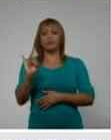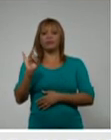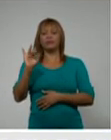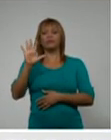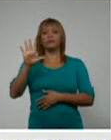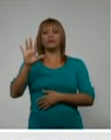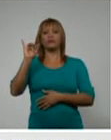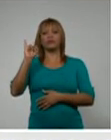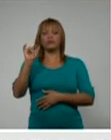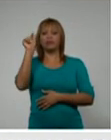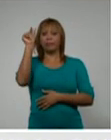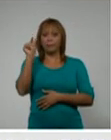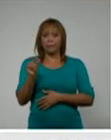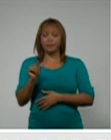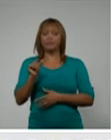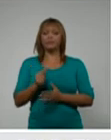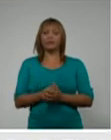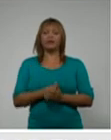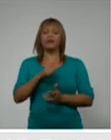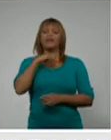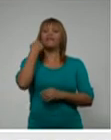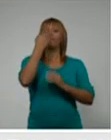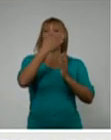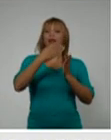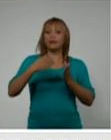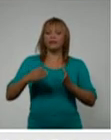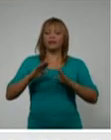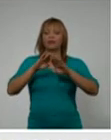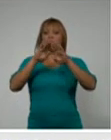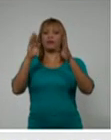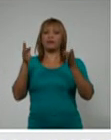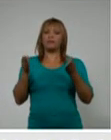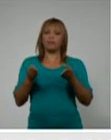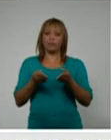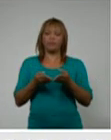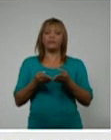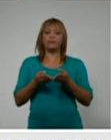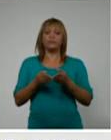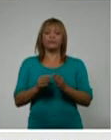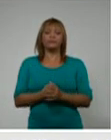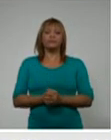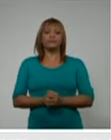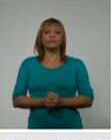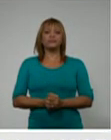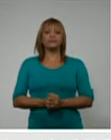819.756 personas que han fallecido en la enfermedad. Y como